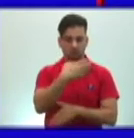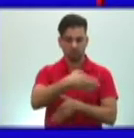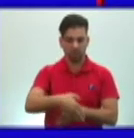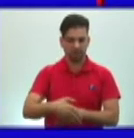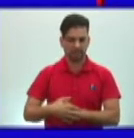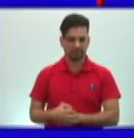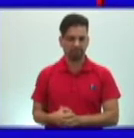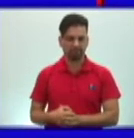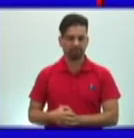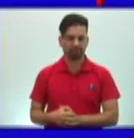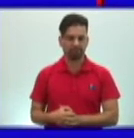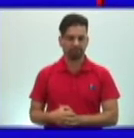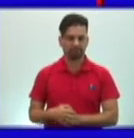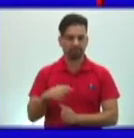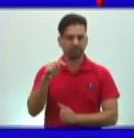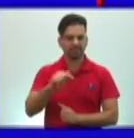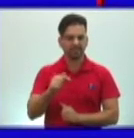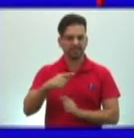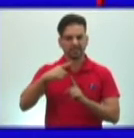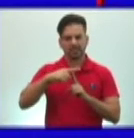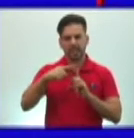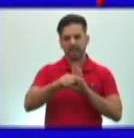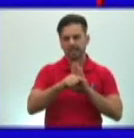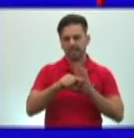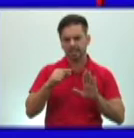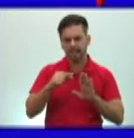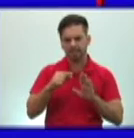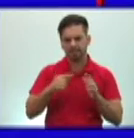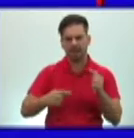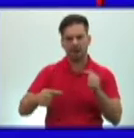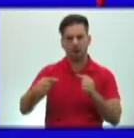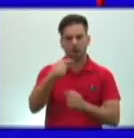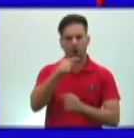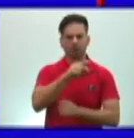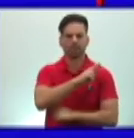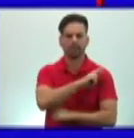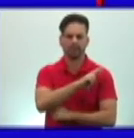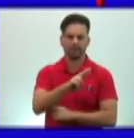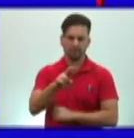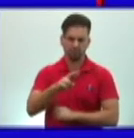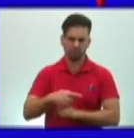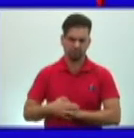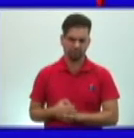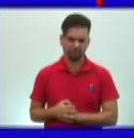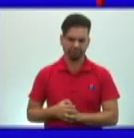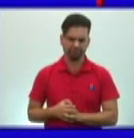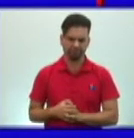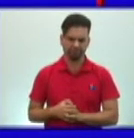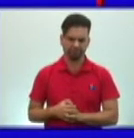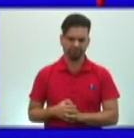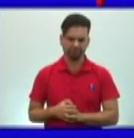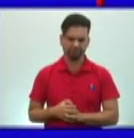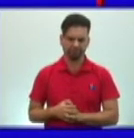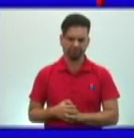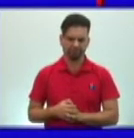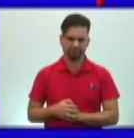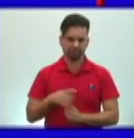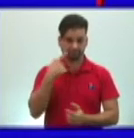ese es un tema que es manipulado contra la revolución. Es decir, como evidentemente para